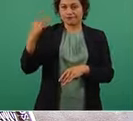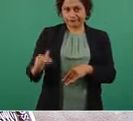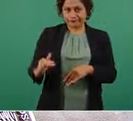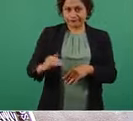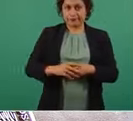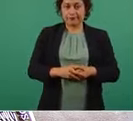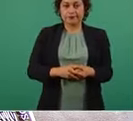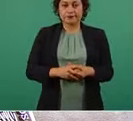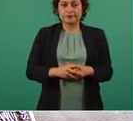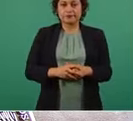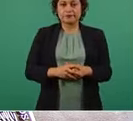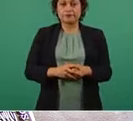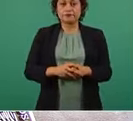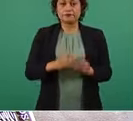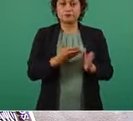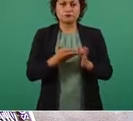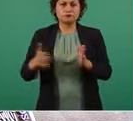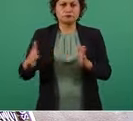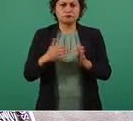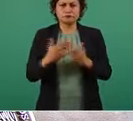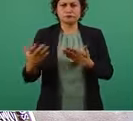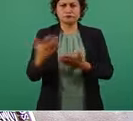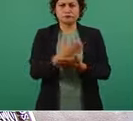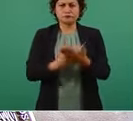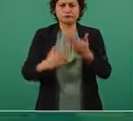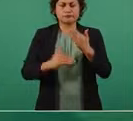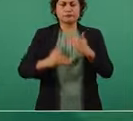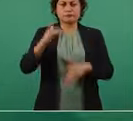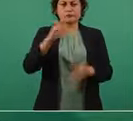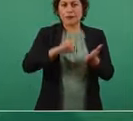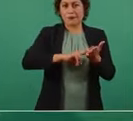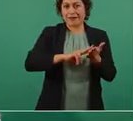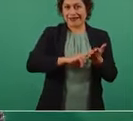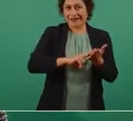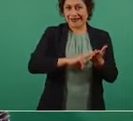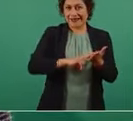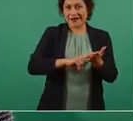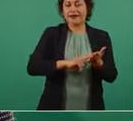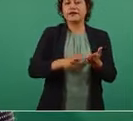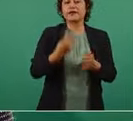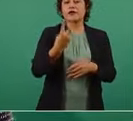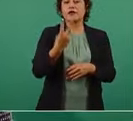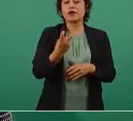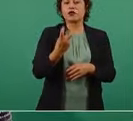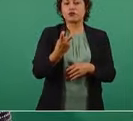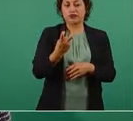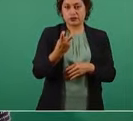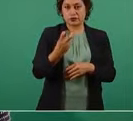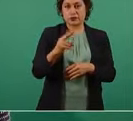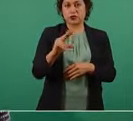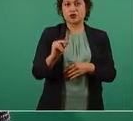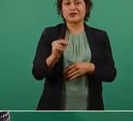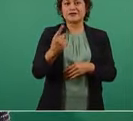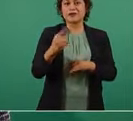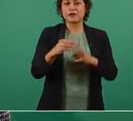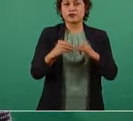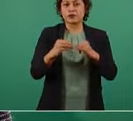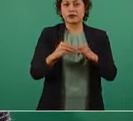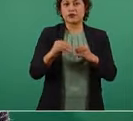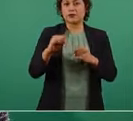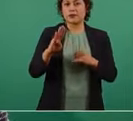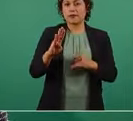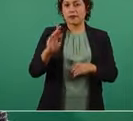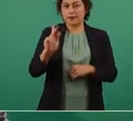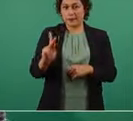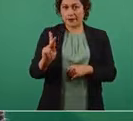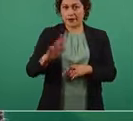bajos. El margen de ganancia más alto en la gasolina regular lo encontramos en 2 pesos con 81 centavos con la marca BP en